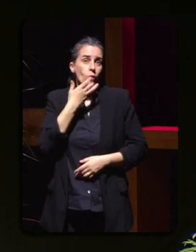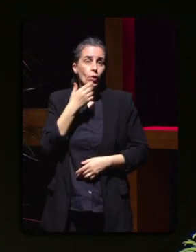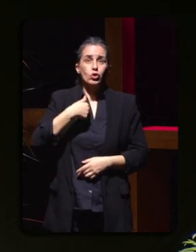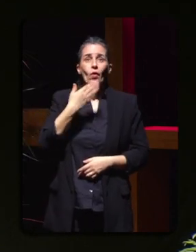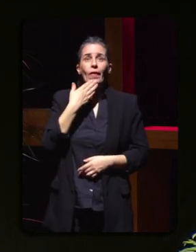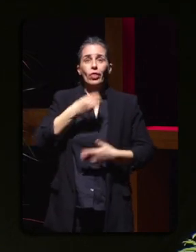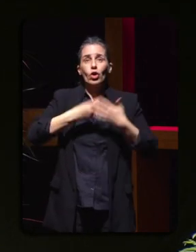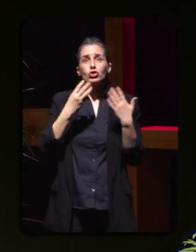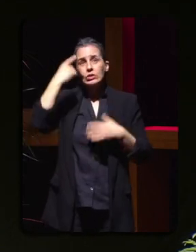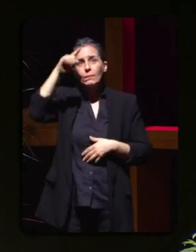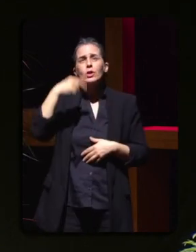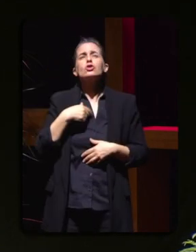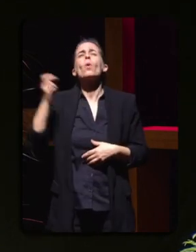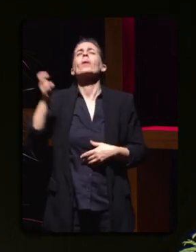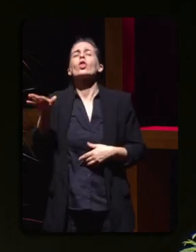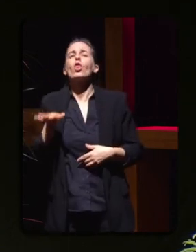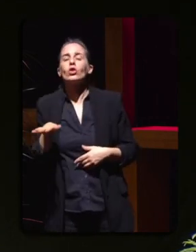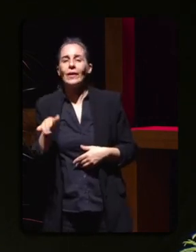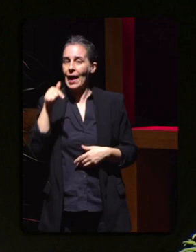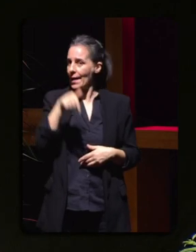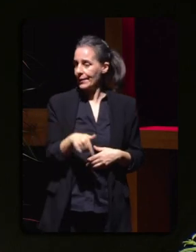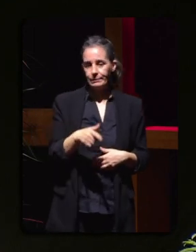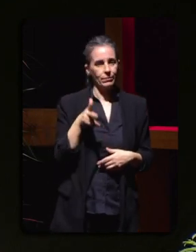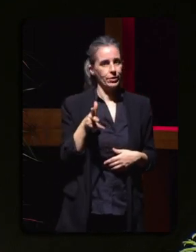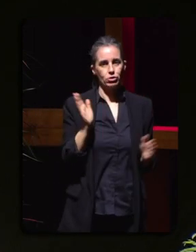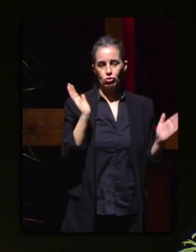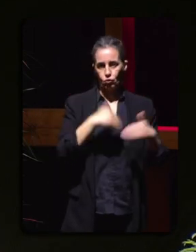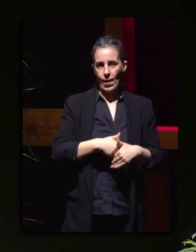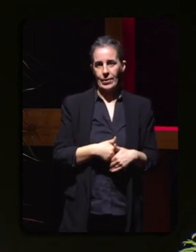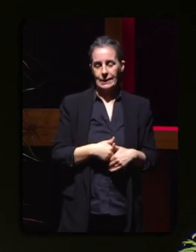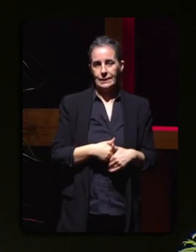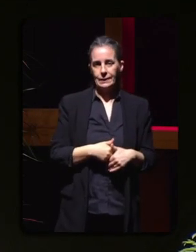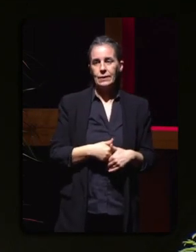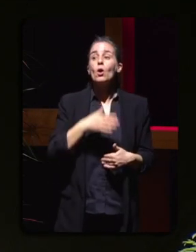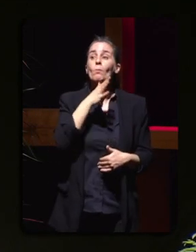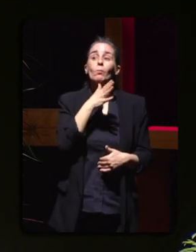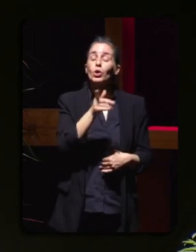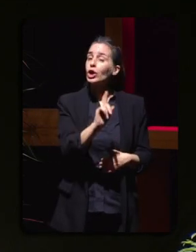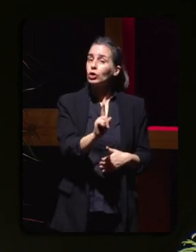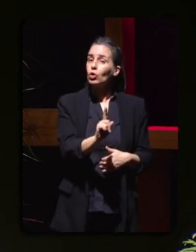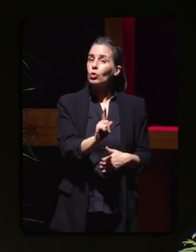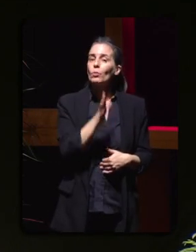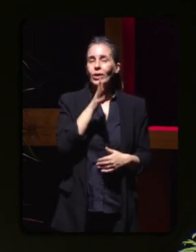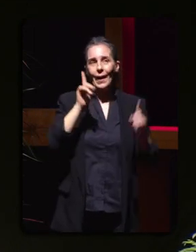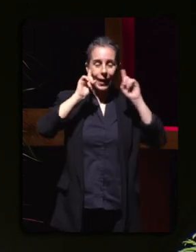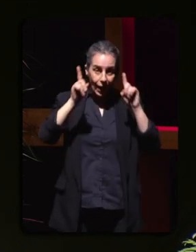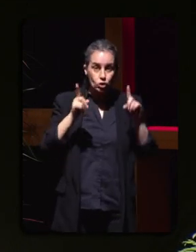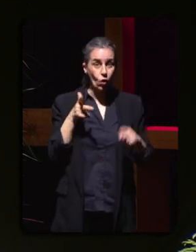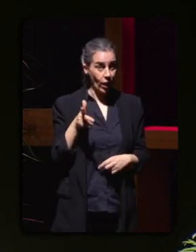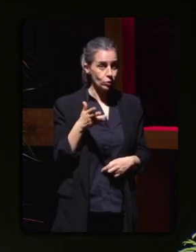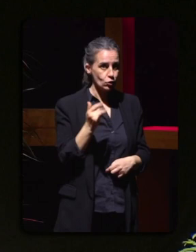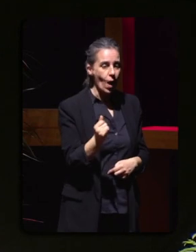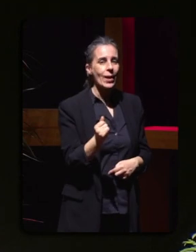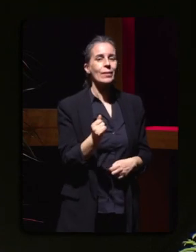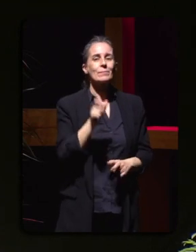pues aquí no por ejemplo y diréis Y por qué no Ah pues mira yo os lo explico porque si fuese que sí mucha menos gente